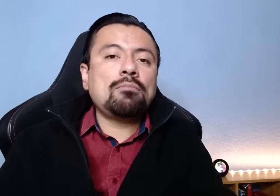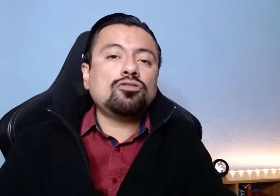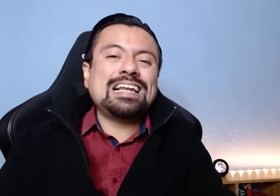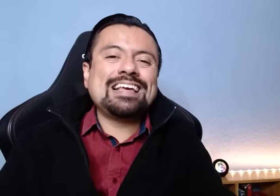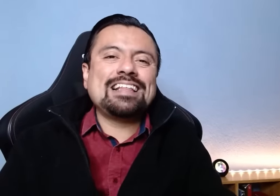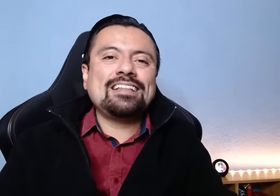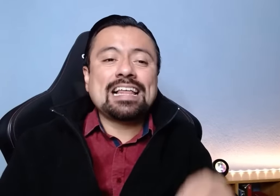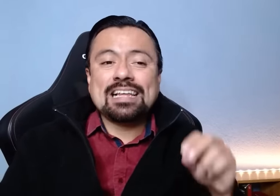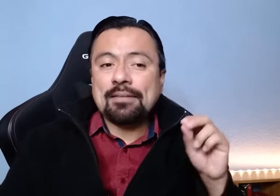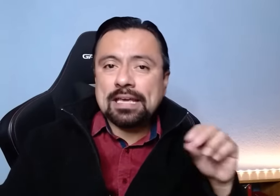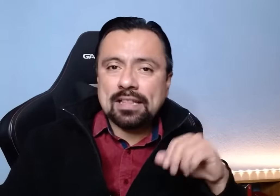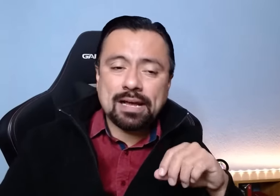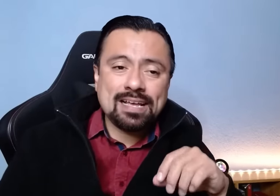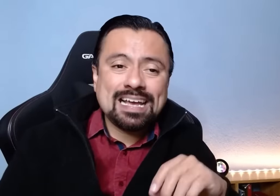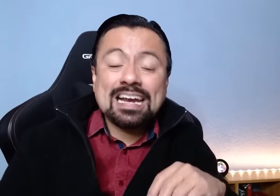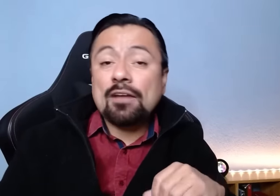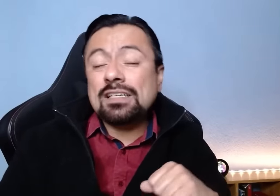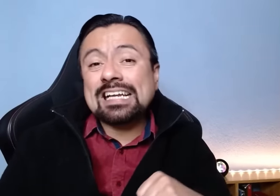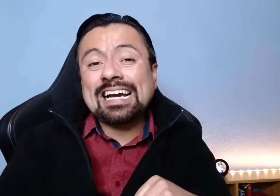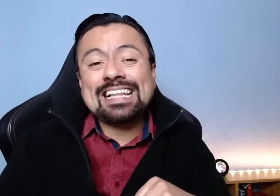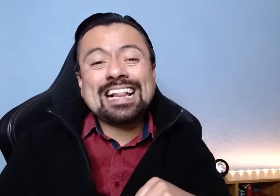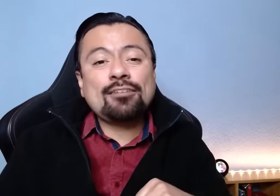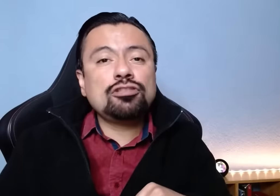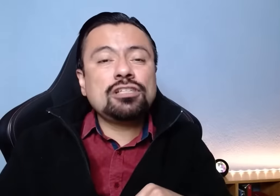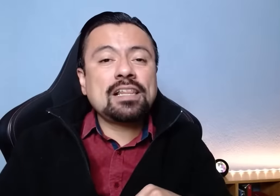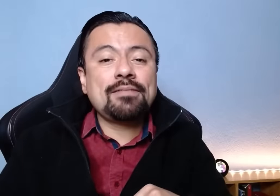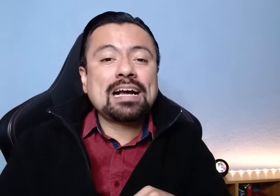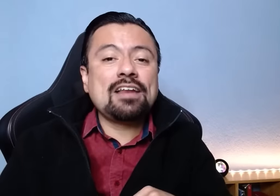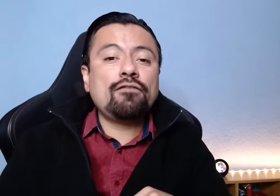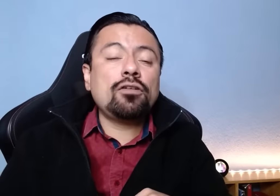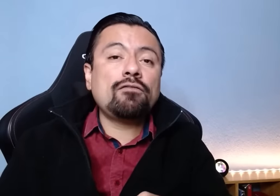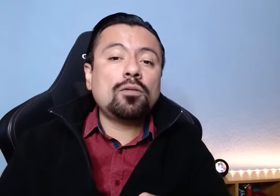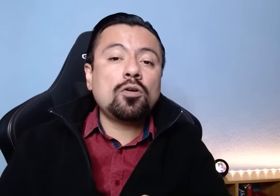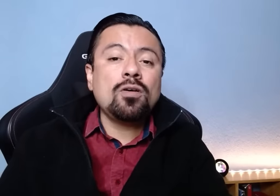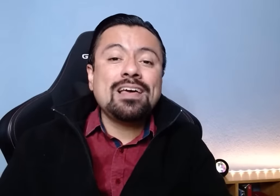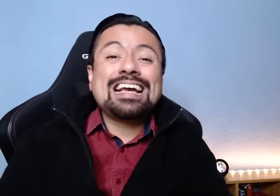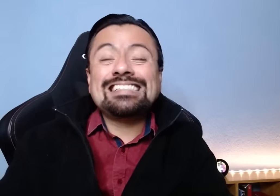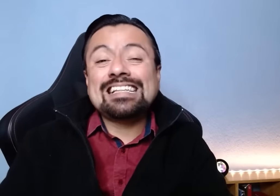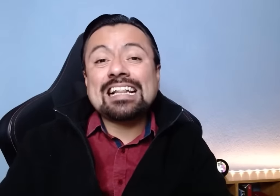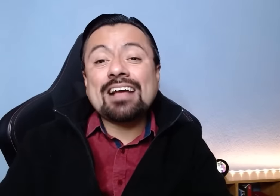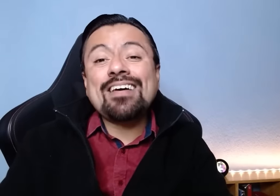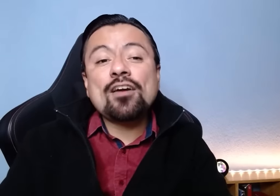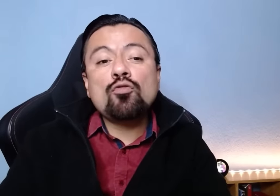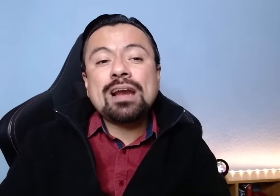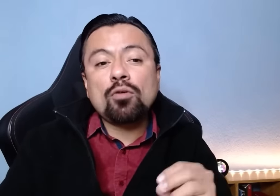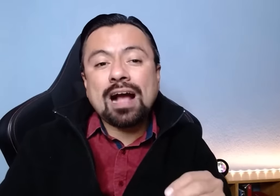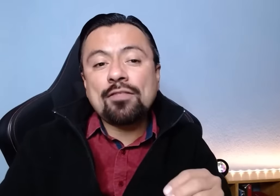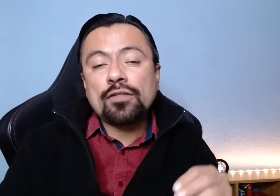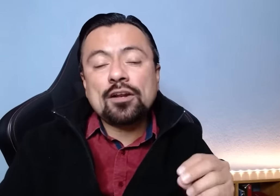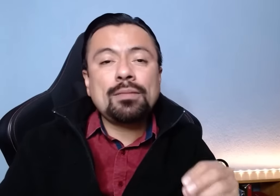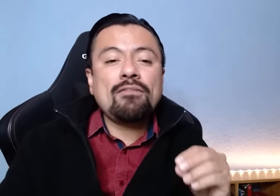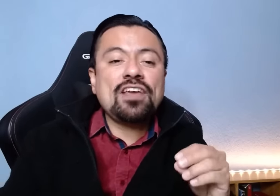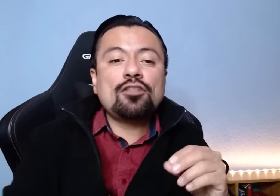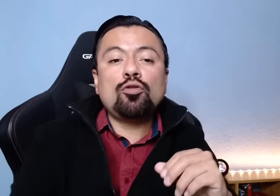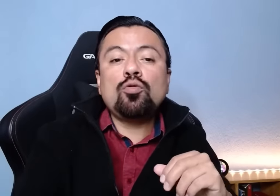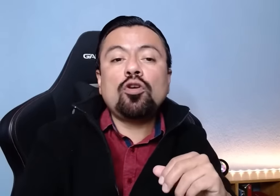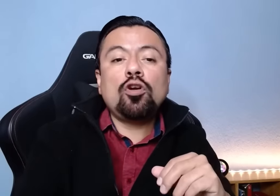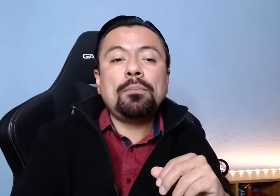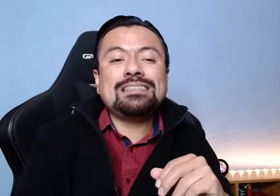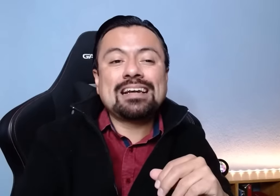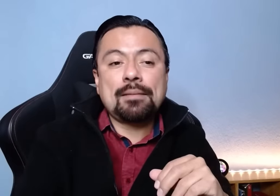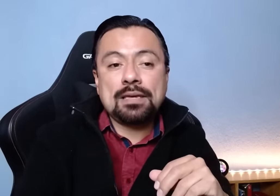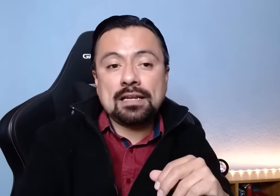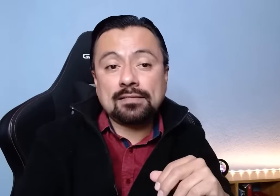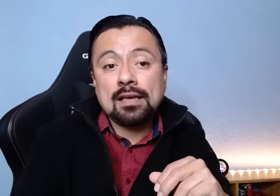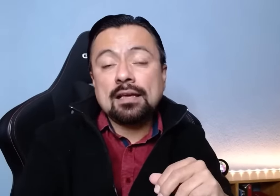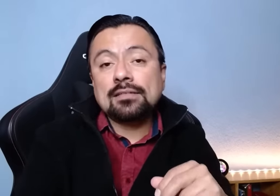nos enteramos de la identidad de la víctima. La Fiscalía General de Justicia de Baja California informó que se trataba de un abogado de nombre Víctor Hugo